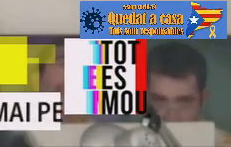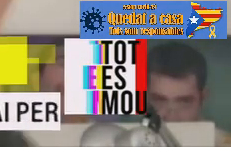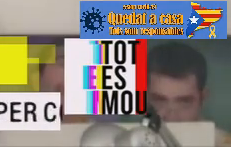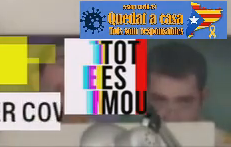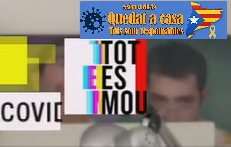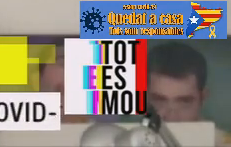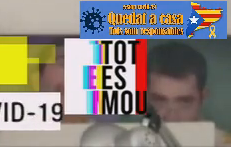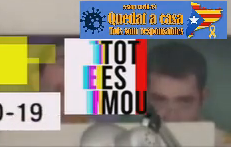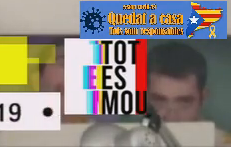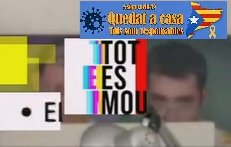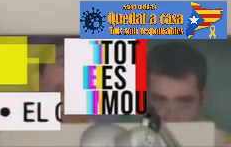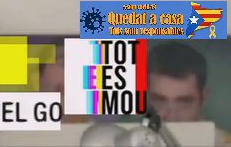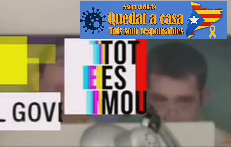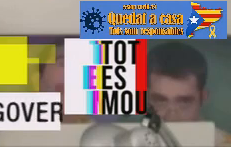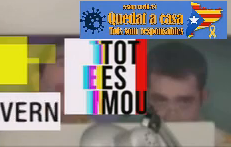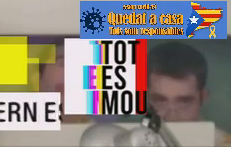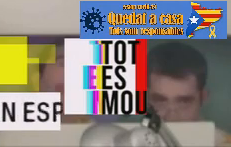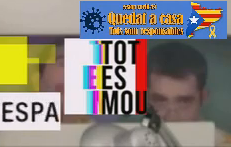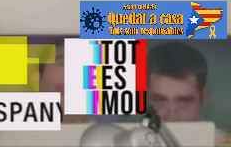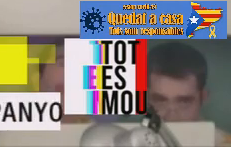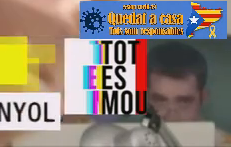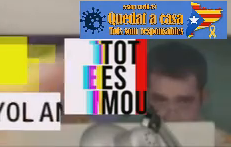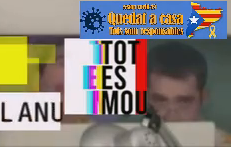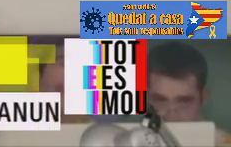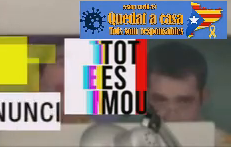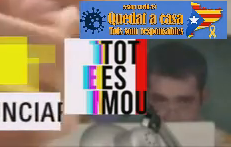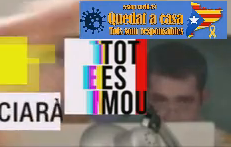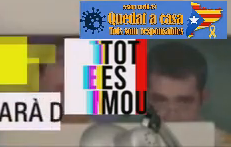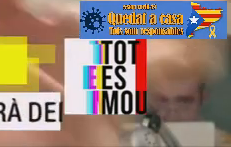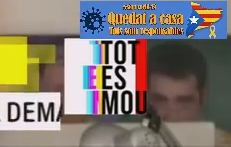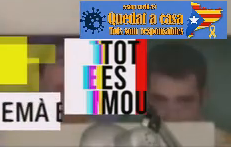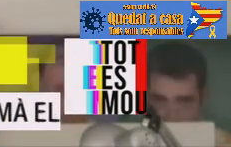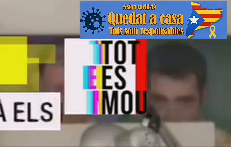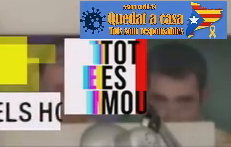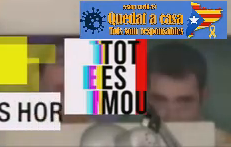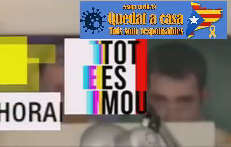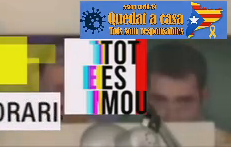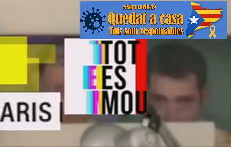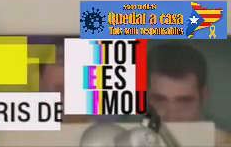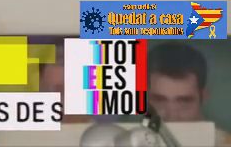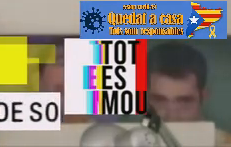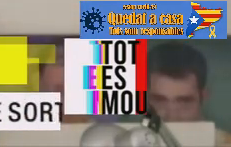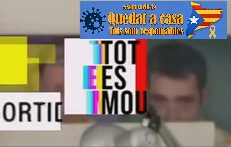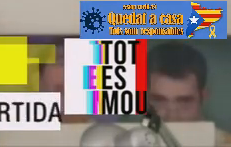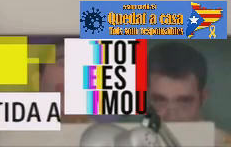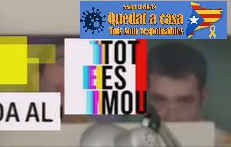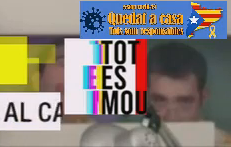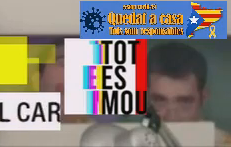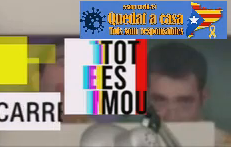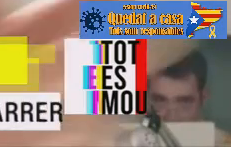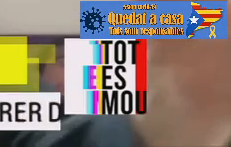desde luego, el anuncio de la vacuna británica, junto con los italianos, que dicen que ya se ha probado en macacos, que ha pasado el examen, y que